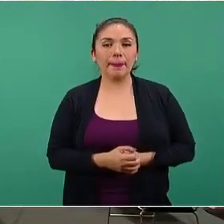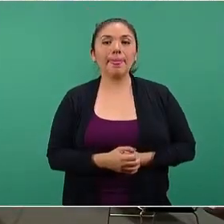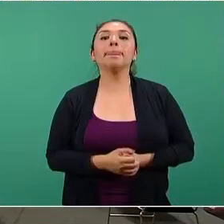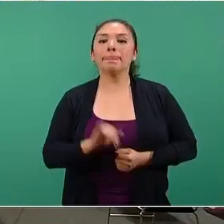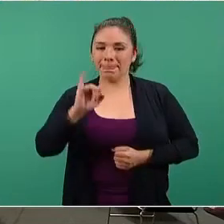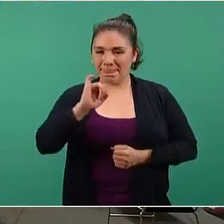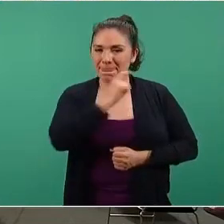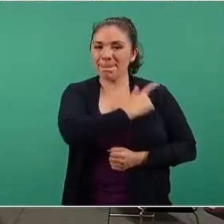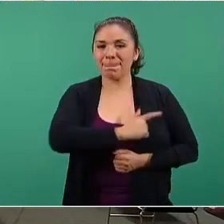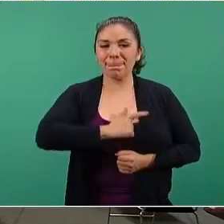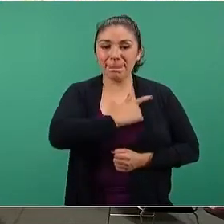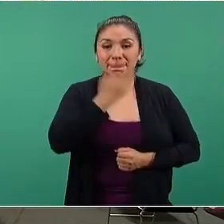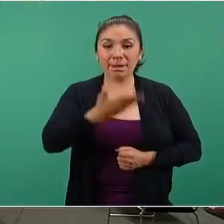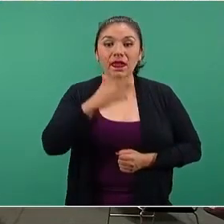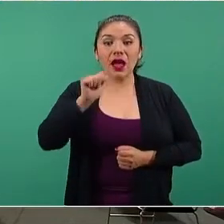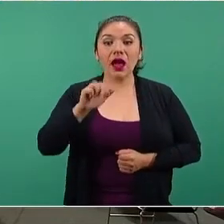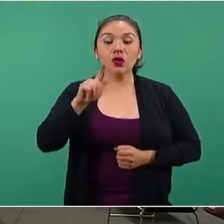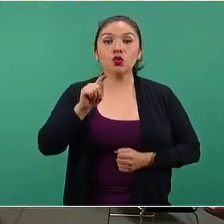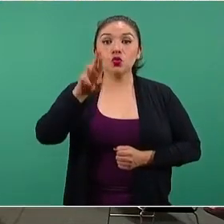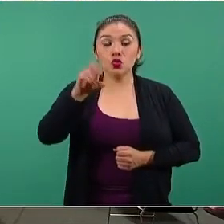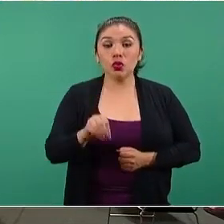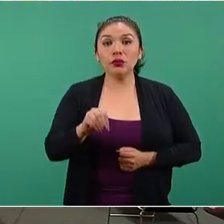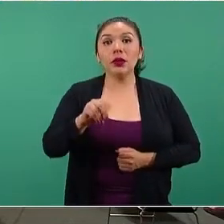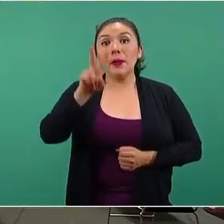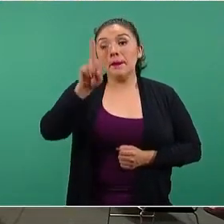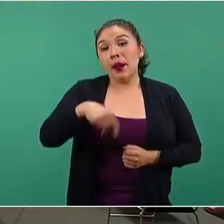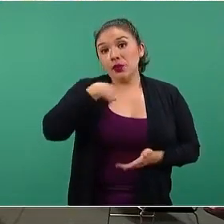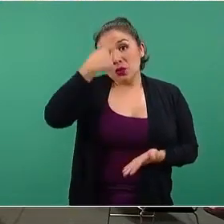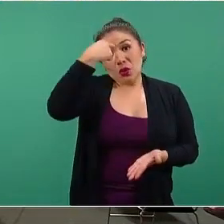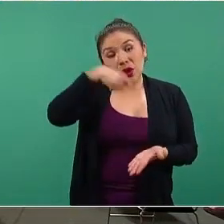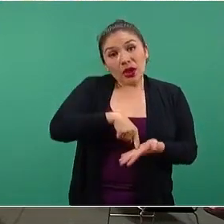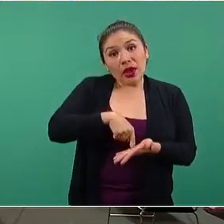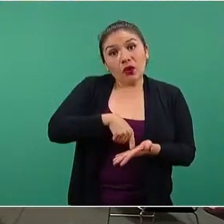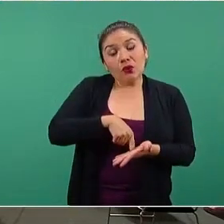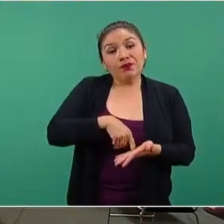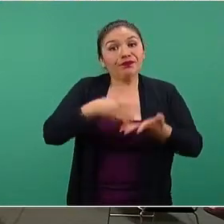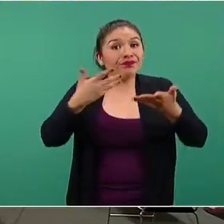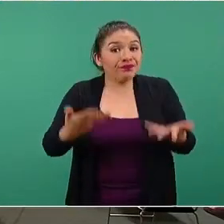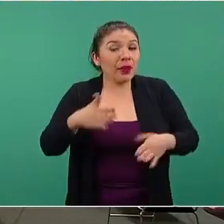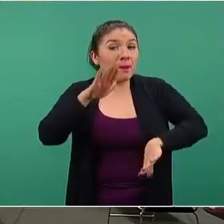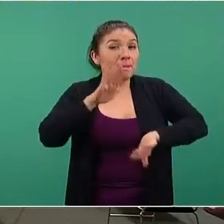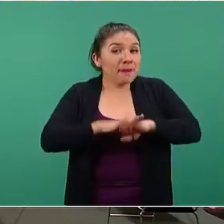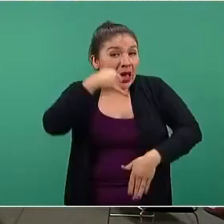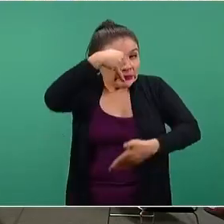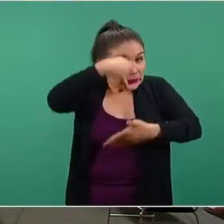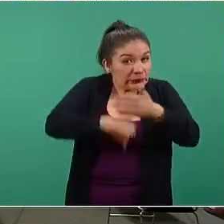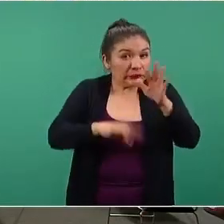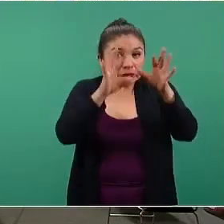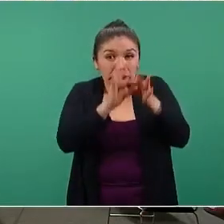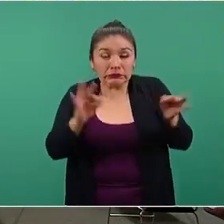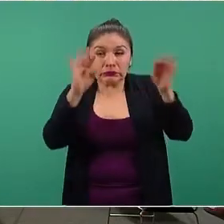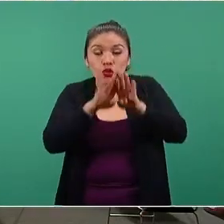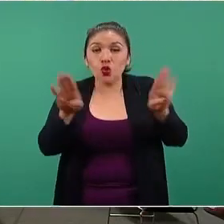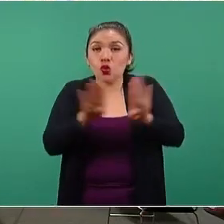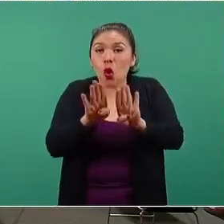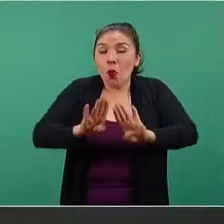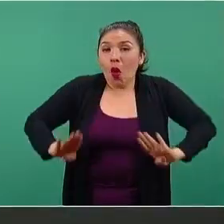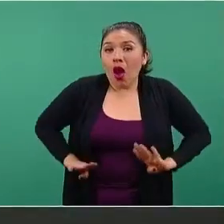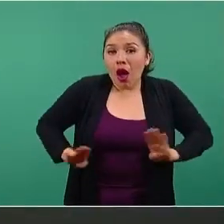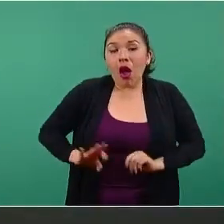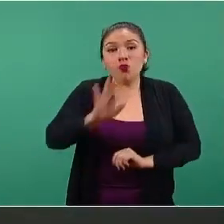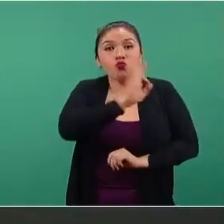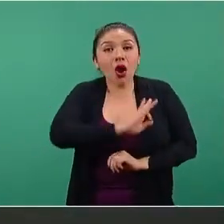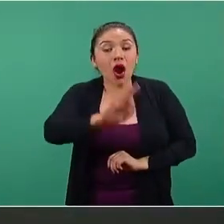Con mucho gusto, Arturo. Creo que las partes más finas de la forma en la